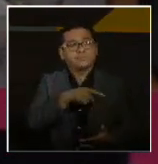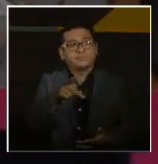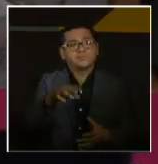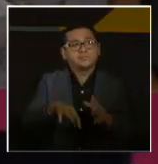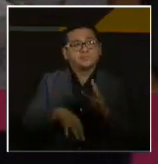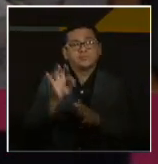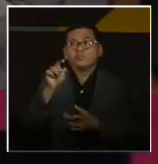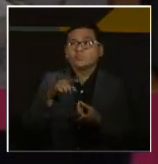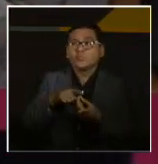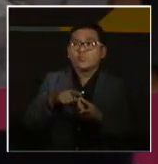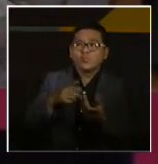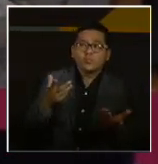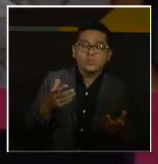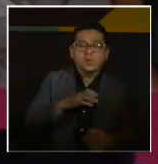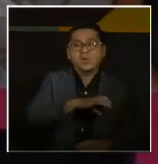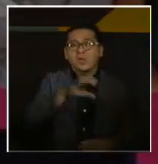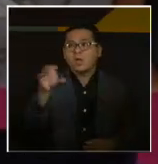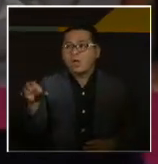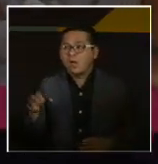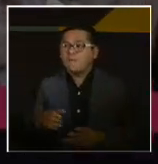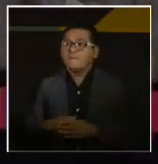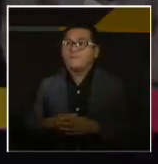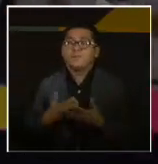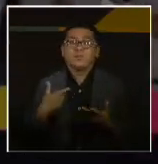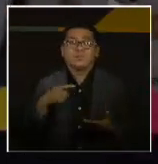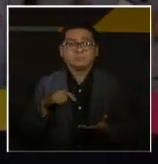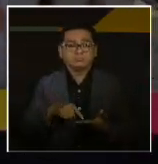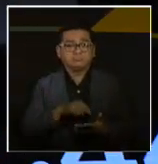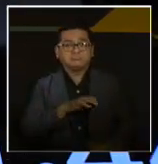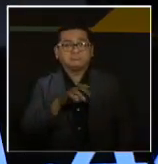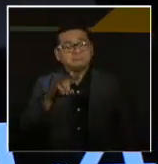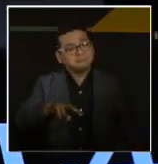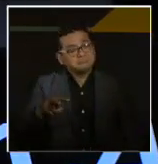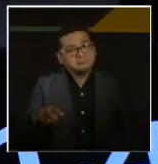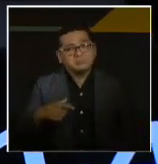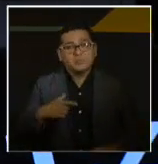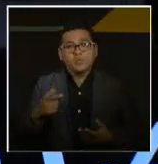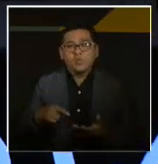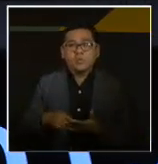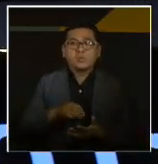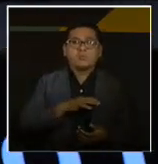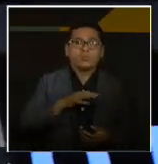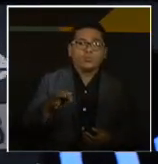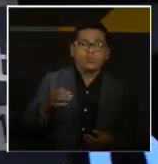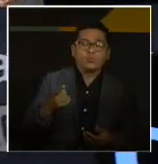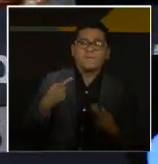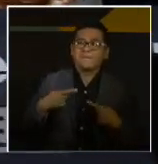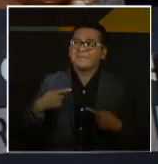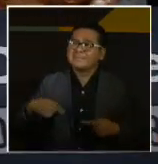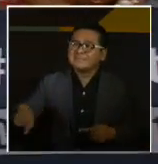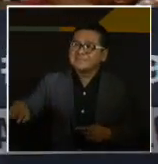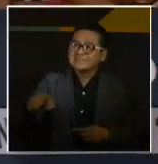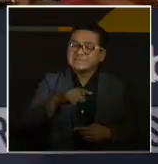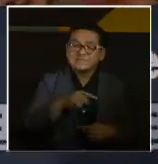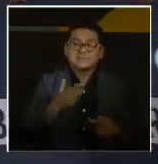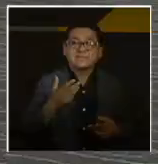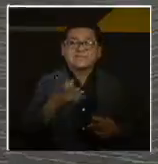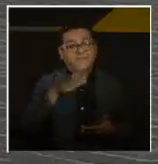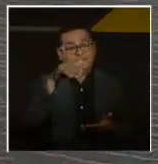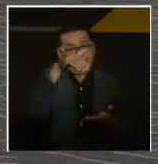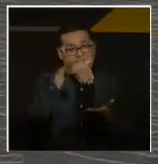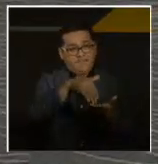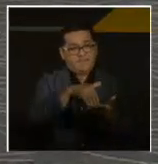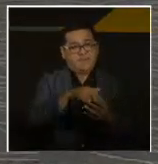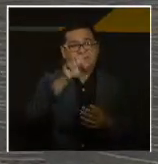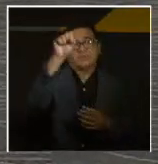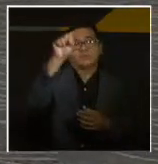dónde está. Está en el campo, está en la costa y está en las zonas urbanas, en el caso de Mérida, en la